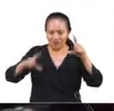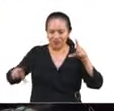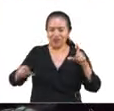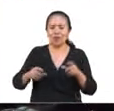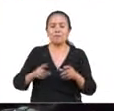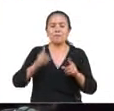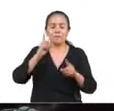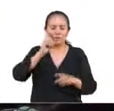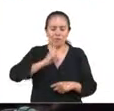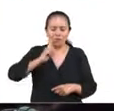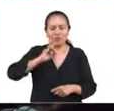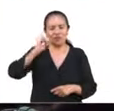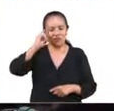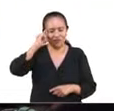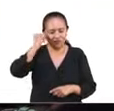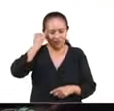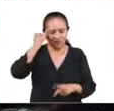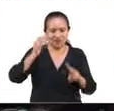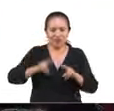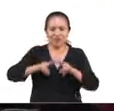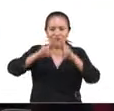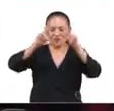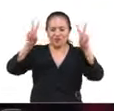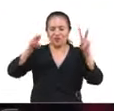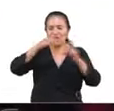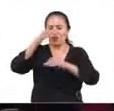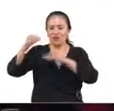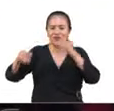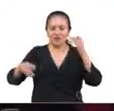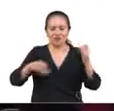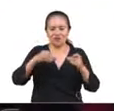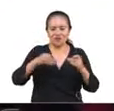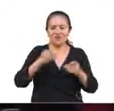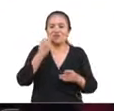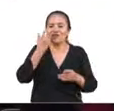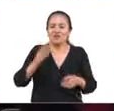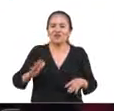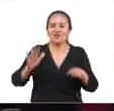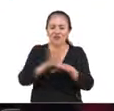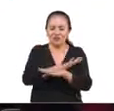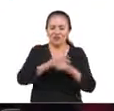indígenas, visionarias y promotoras todas de